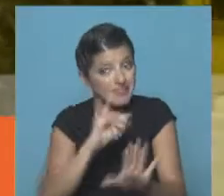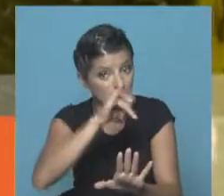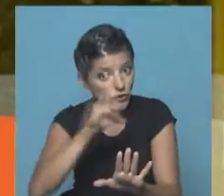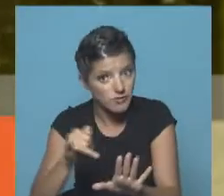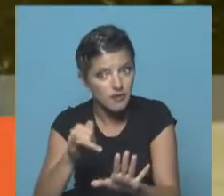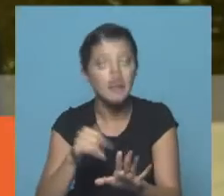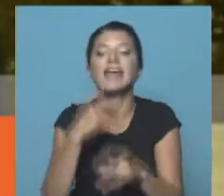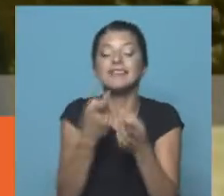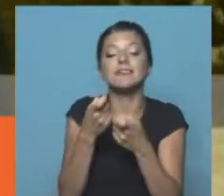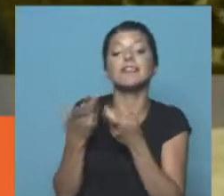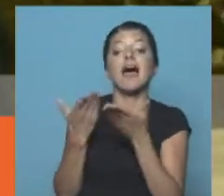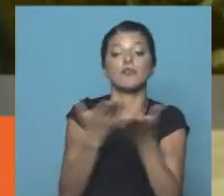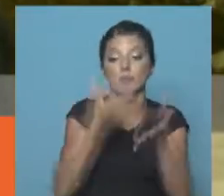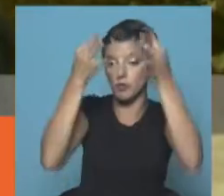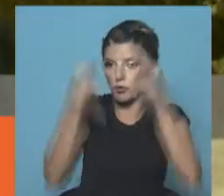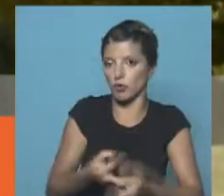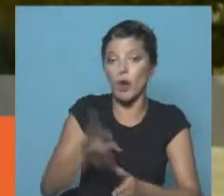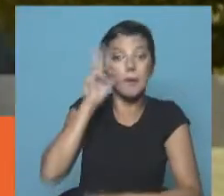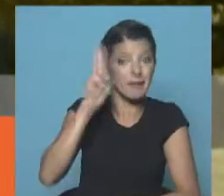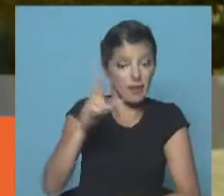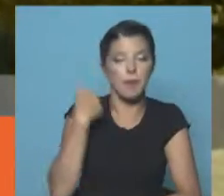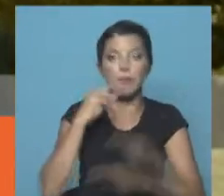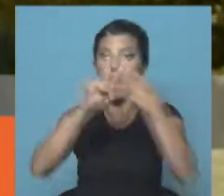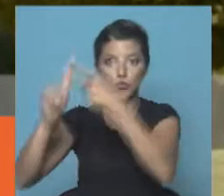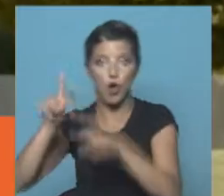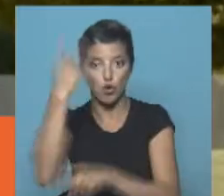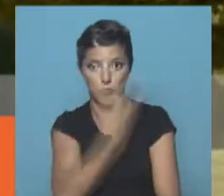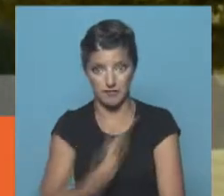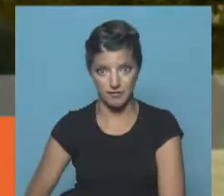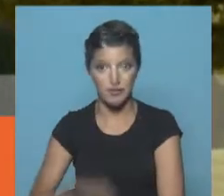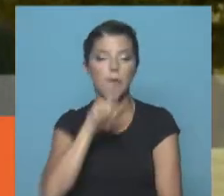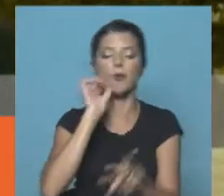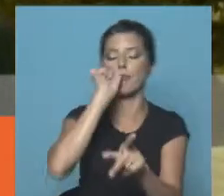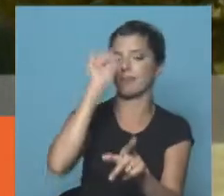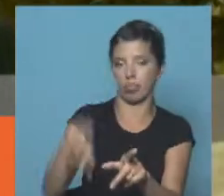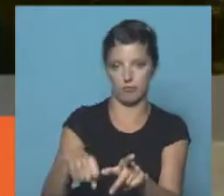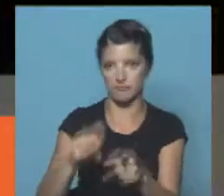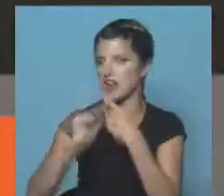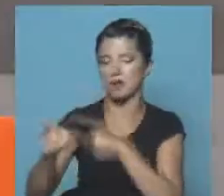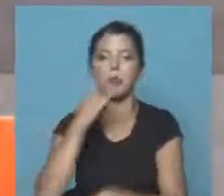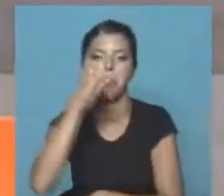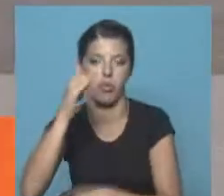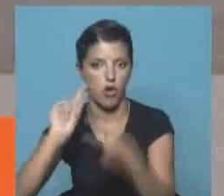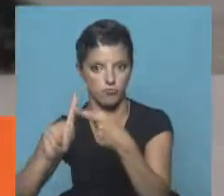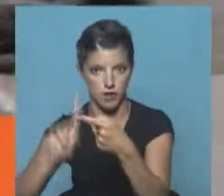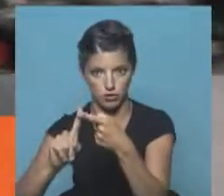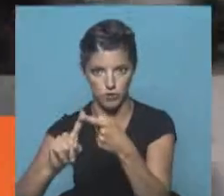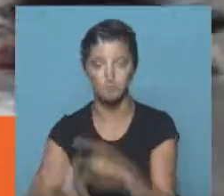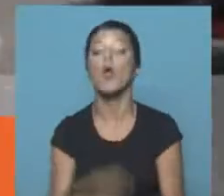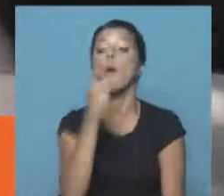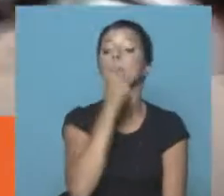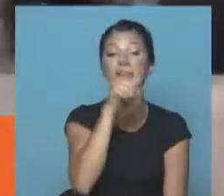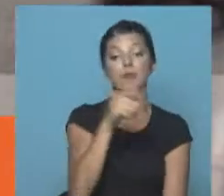el asesoramiento y los protocolos diplomáticos del Departamento de Estado. El caso más notorio fue una